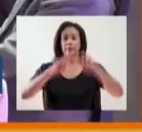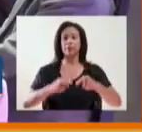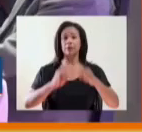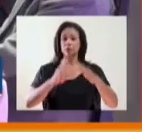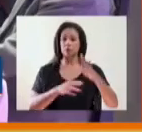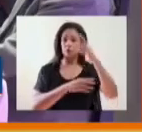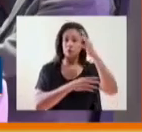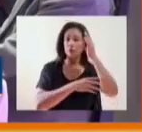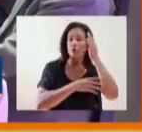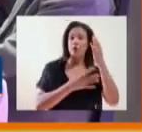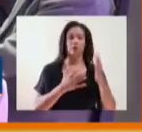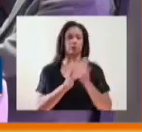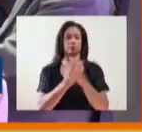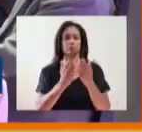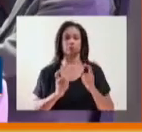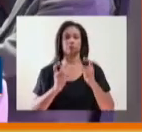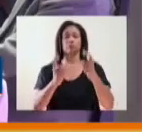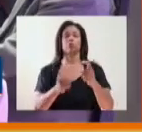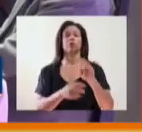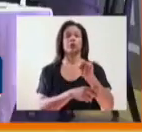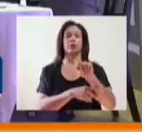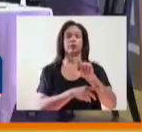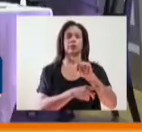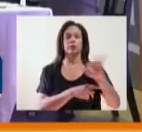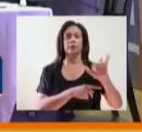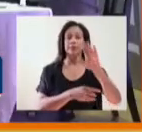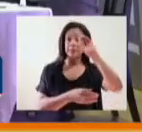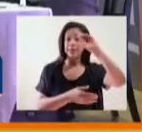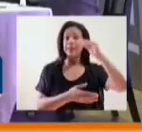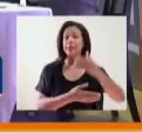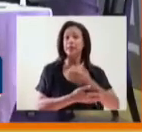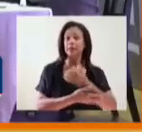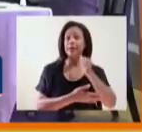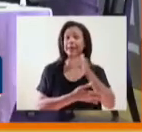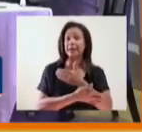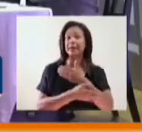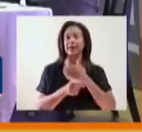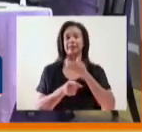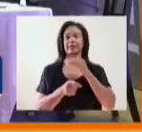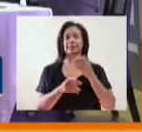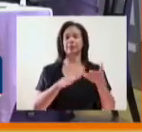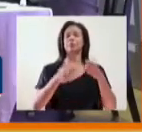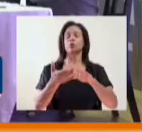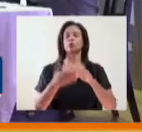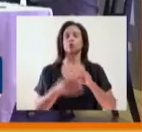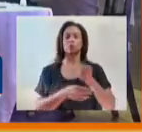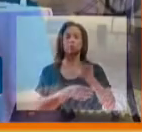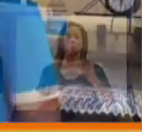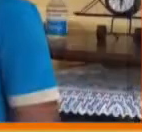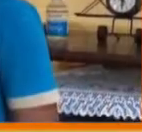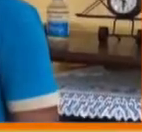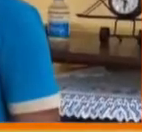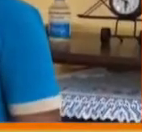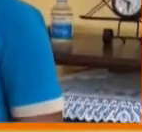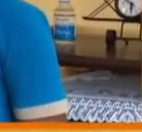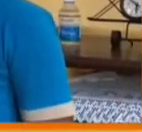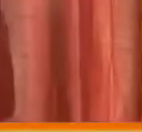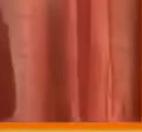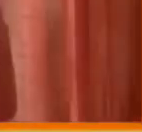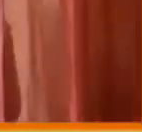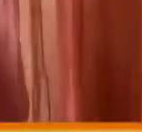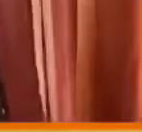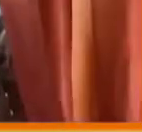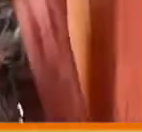economía salud vida y la vida está por encima de todo nosotros nos hemos preguntado